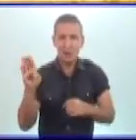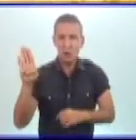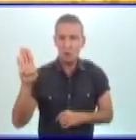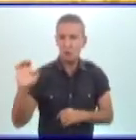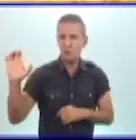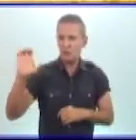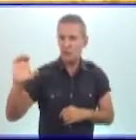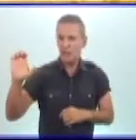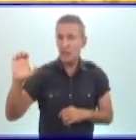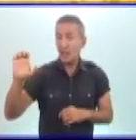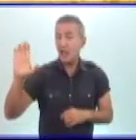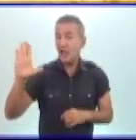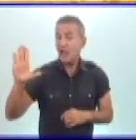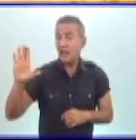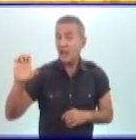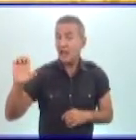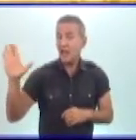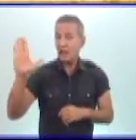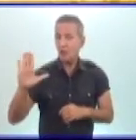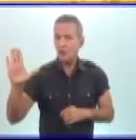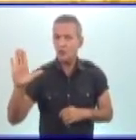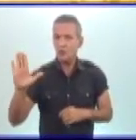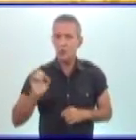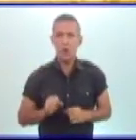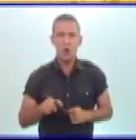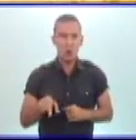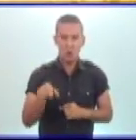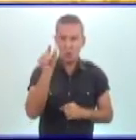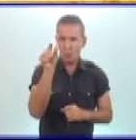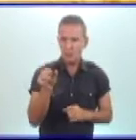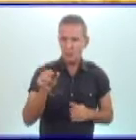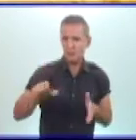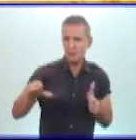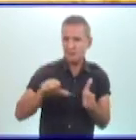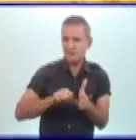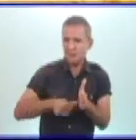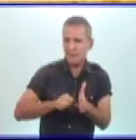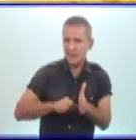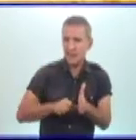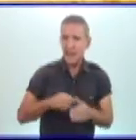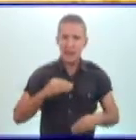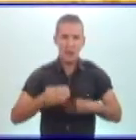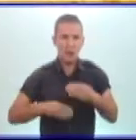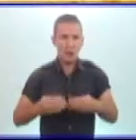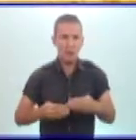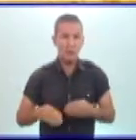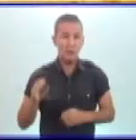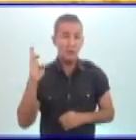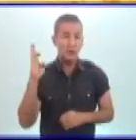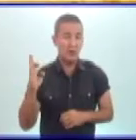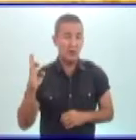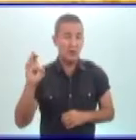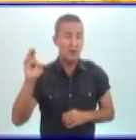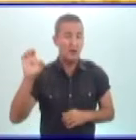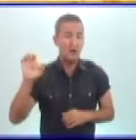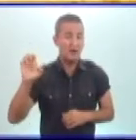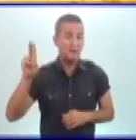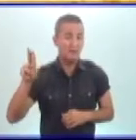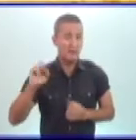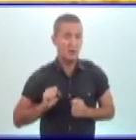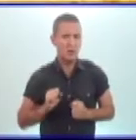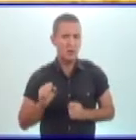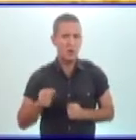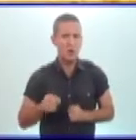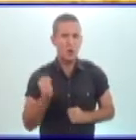va a convertir en un personaje central en la crisis del feudalismo. Lo más importante entender en este momento es